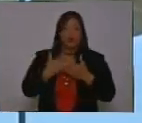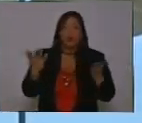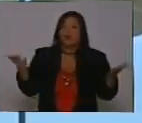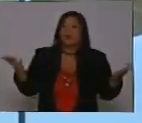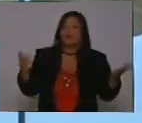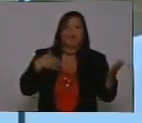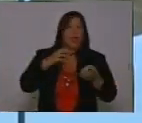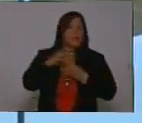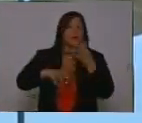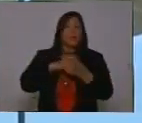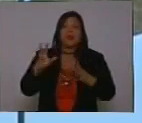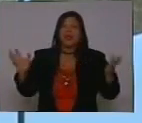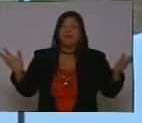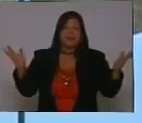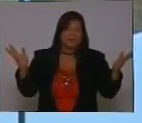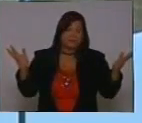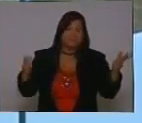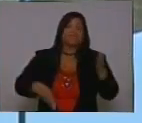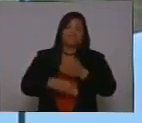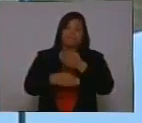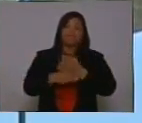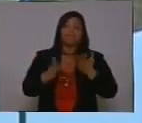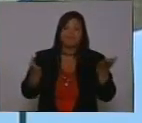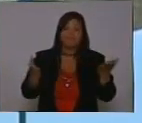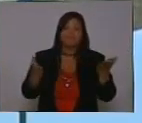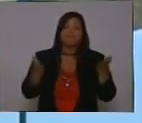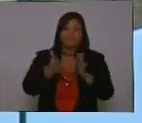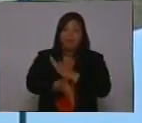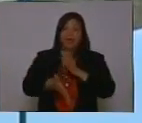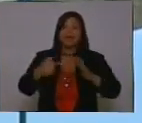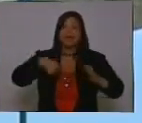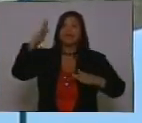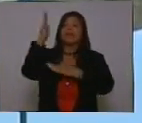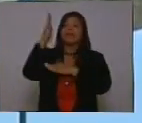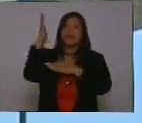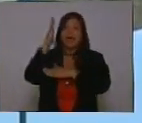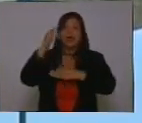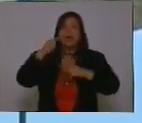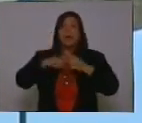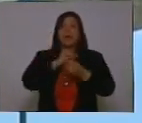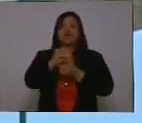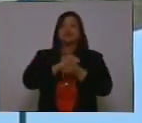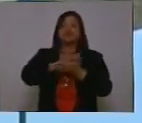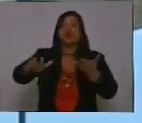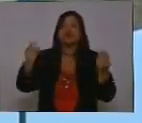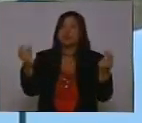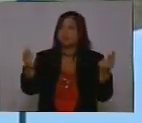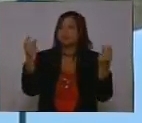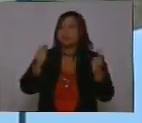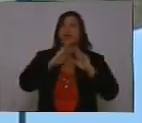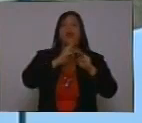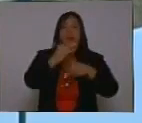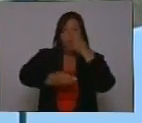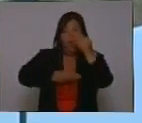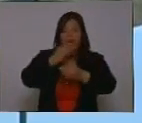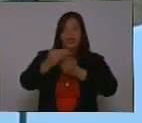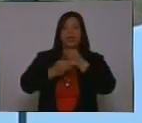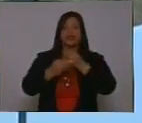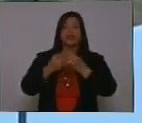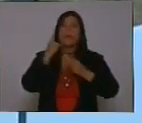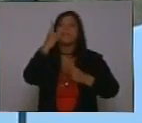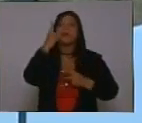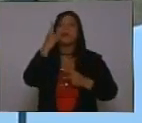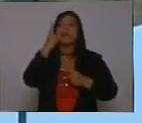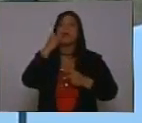el problema que está ocurriendo en nuestro estado, pero dando soluciones. Y lo hemos hecho, y la primera